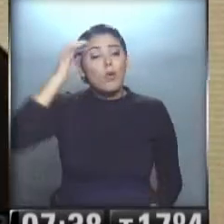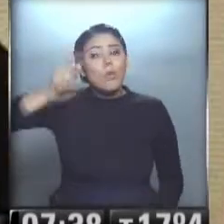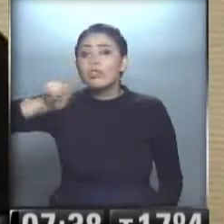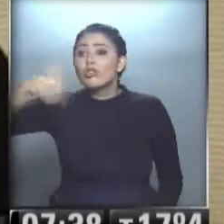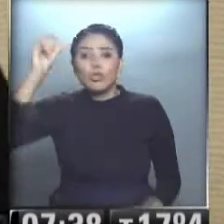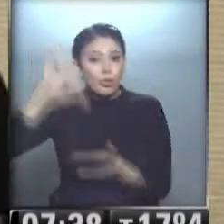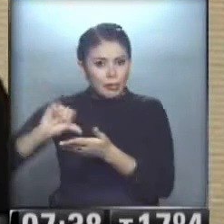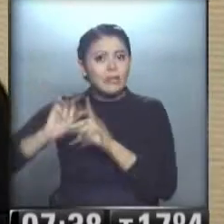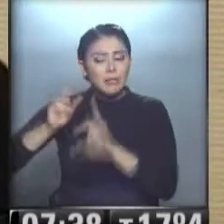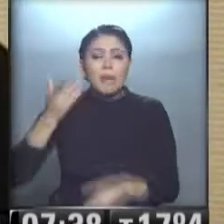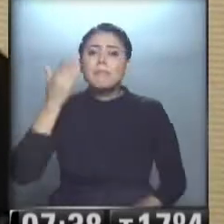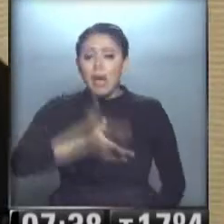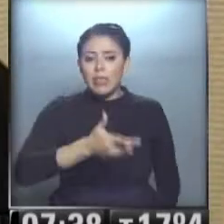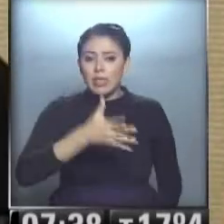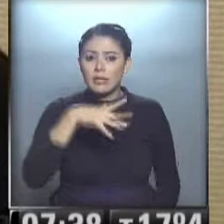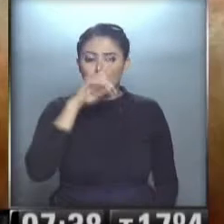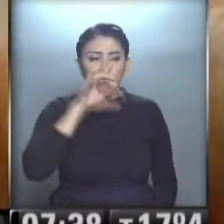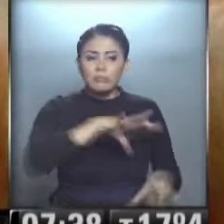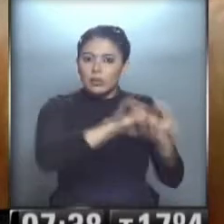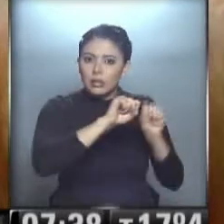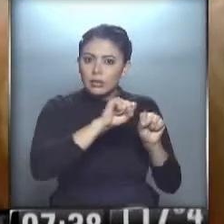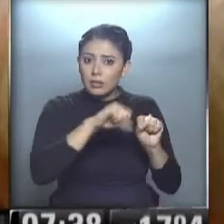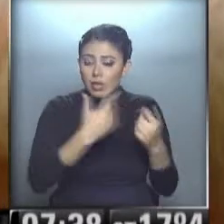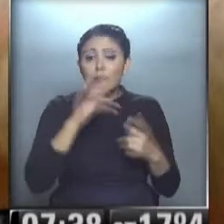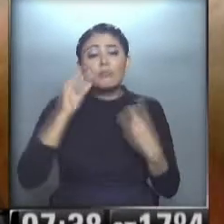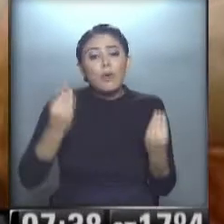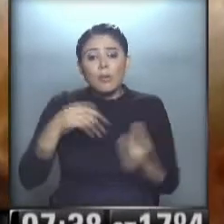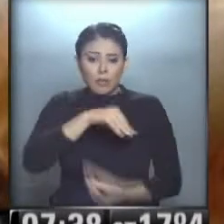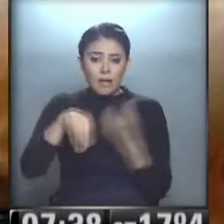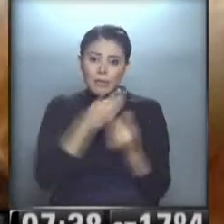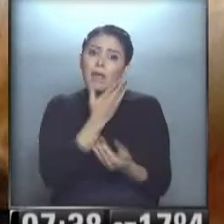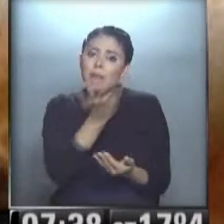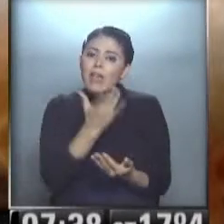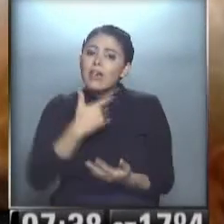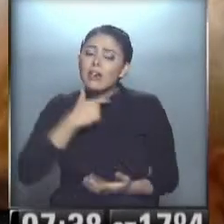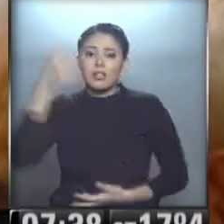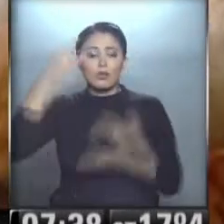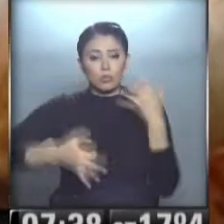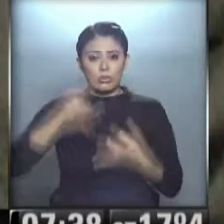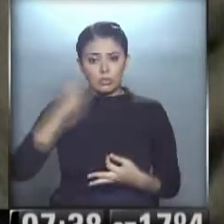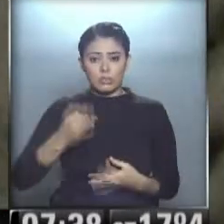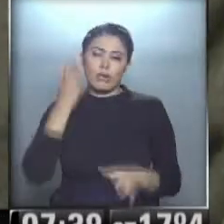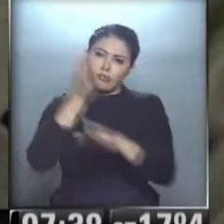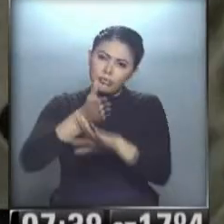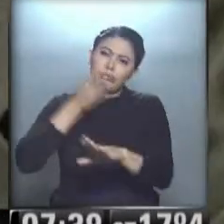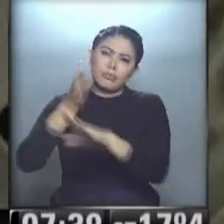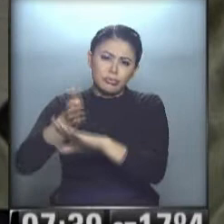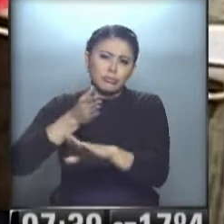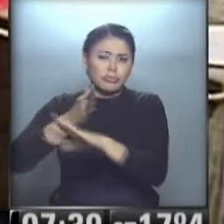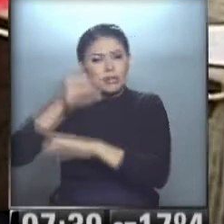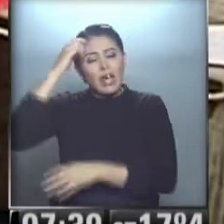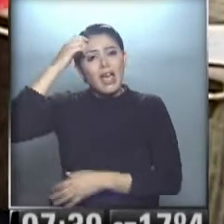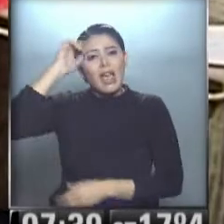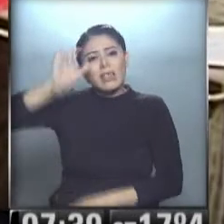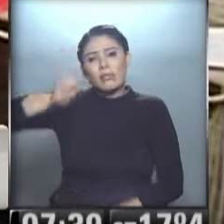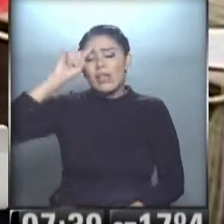pedido la detención para intentar que se haga justicia a pedido de familiares que se han presentado en tribunales externos al país